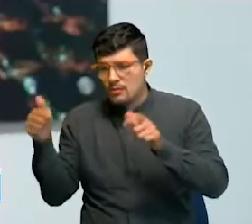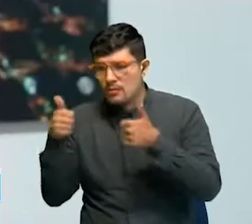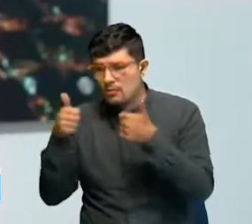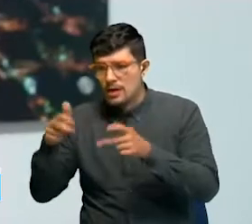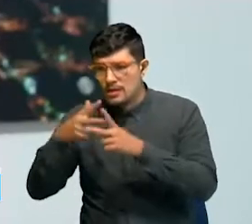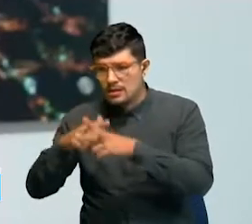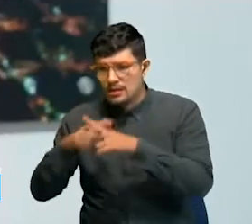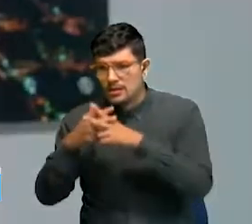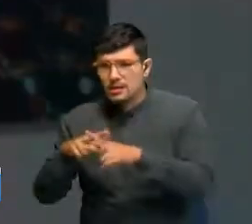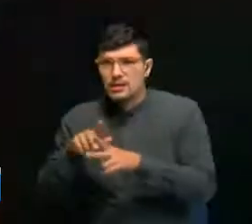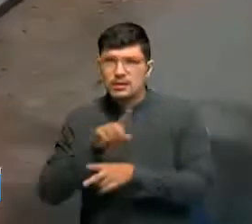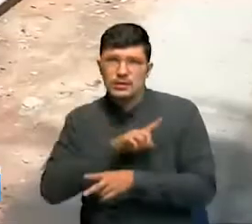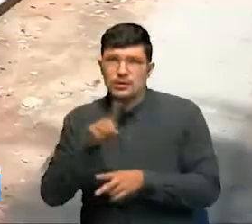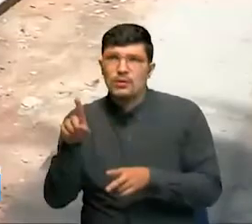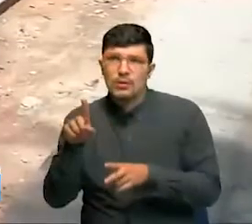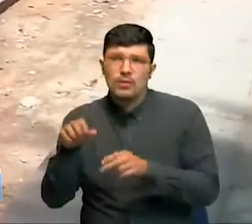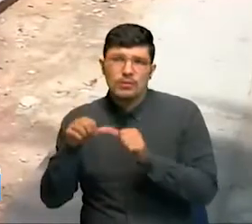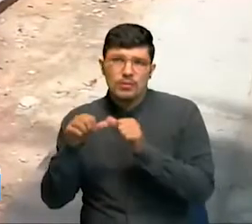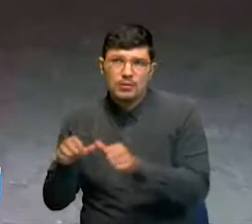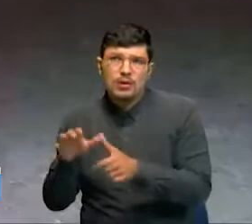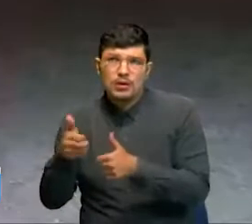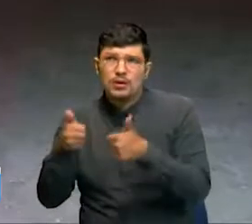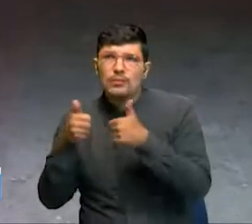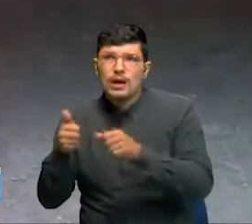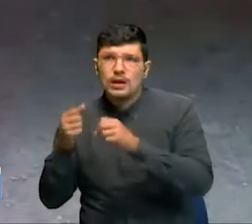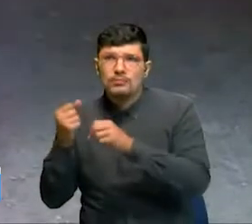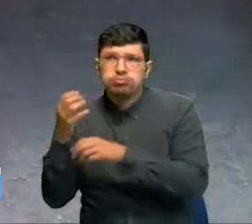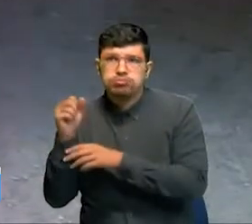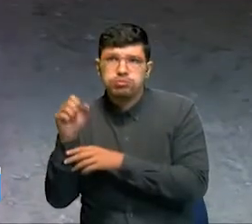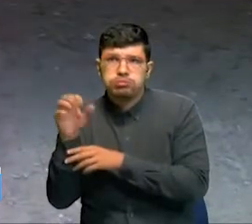mantenimiento me va a prevalecer en una buena combustión.